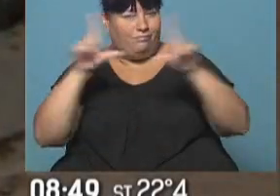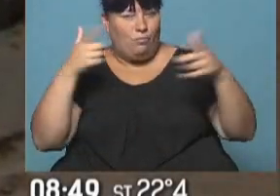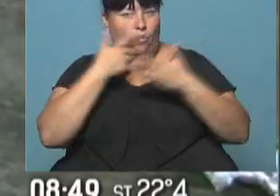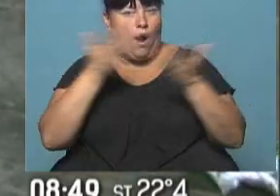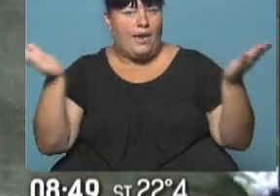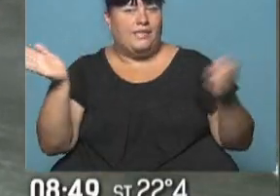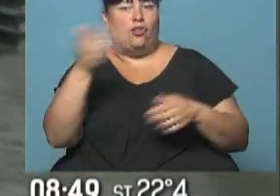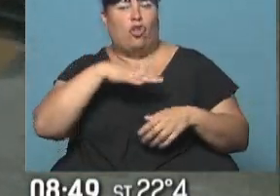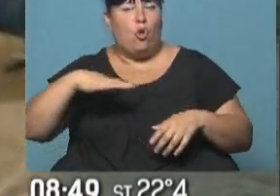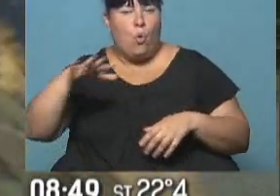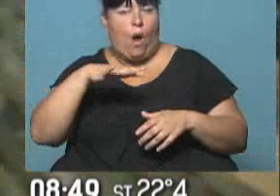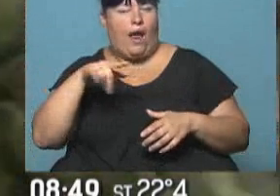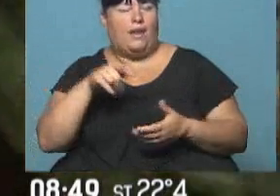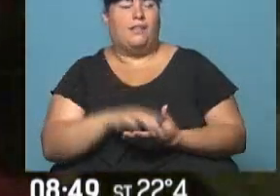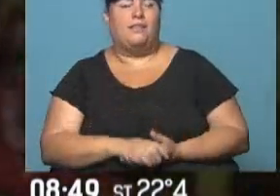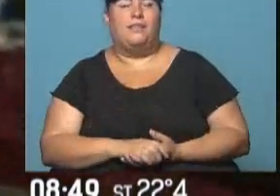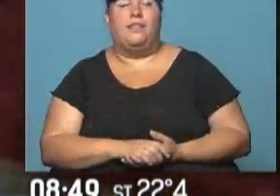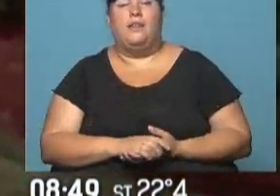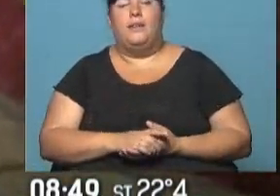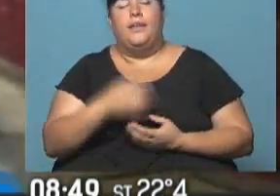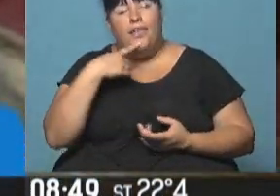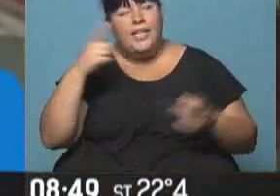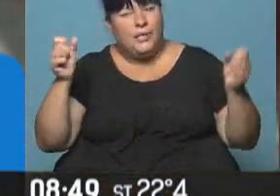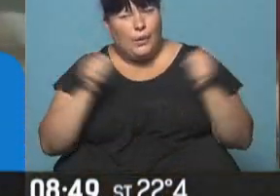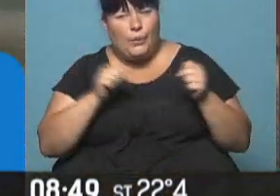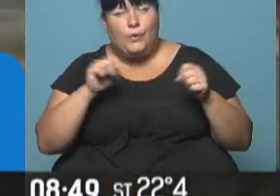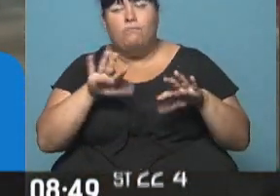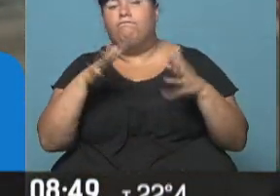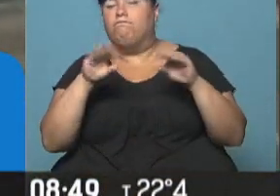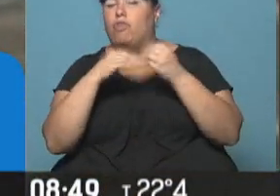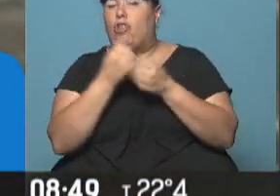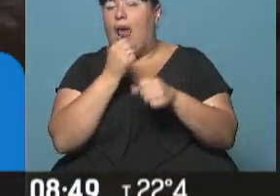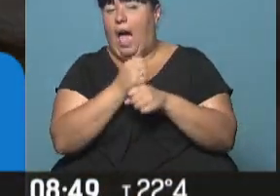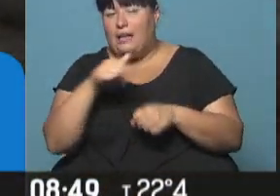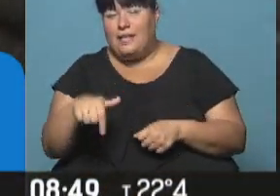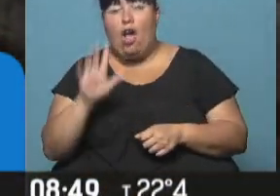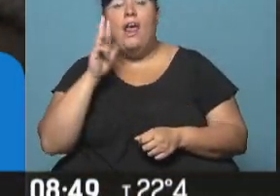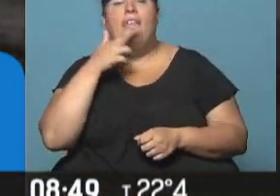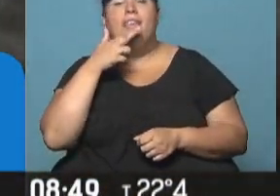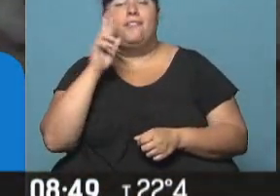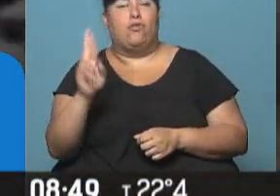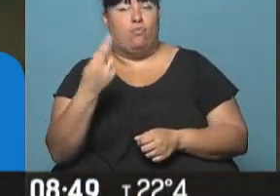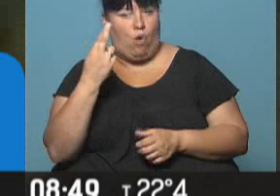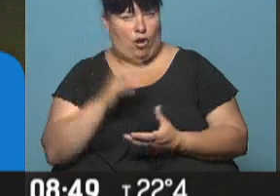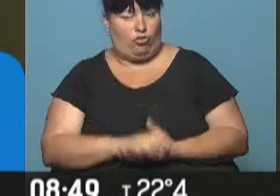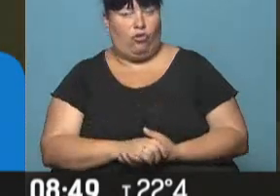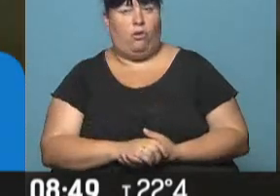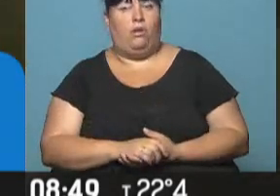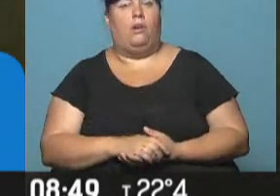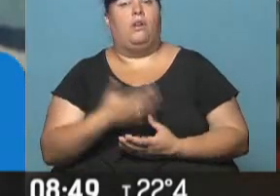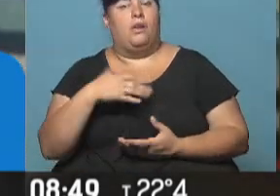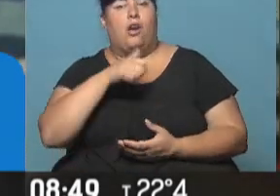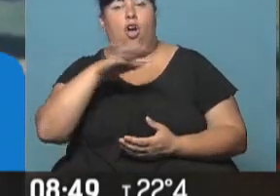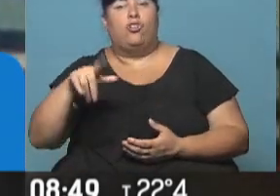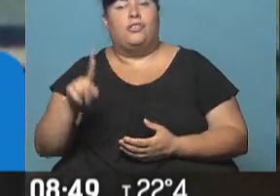en cada uno de los puntos, hablan de una ola polar que dejó al menos hasta el momento 17 muertos, afectando la